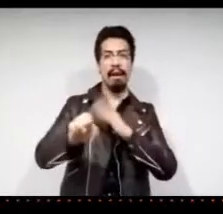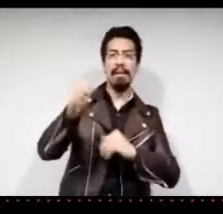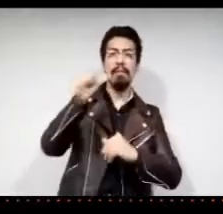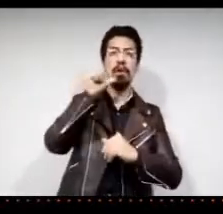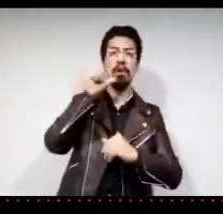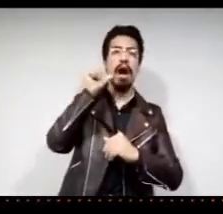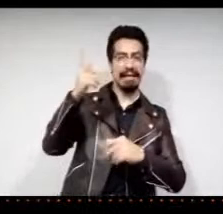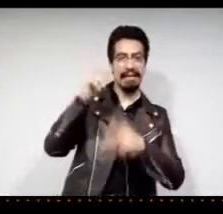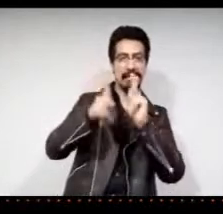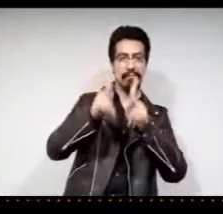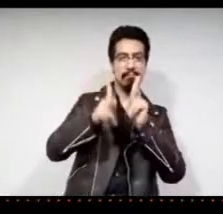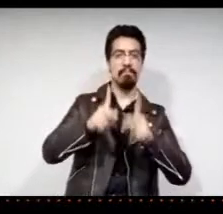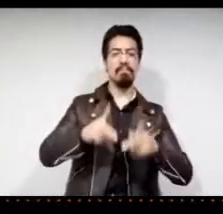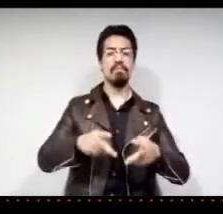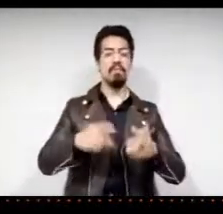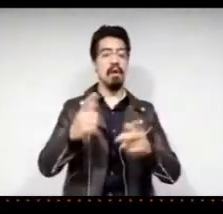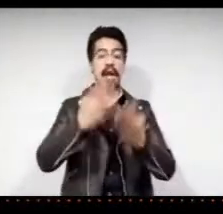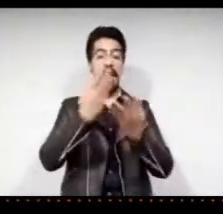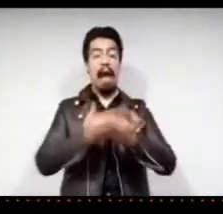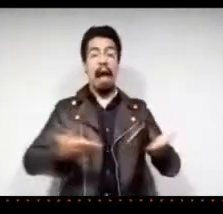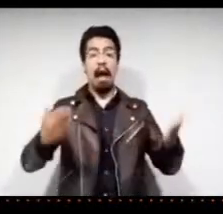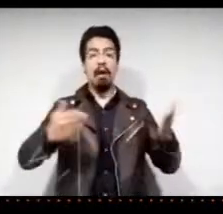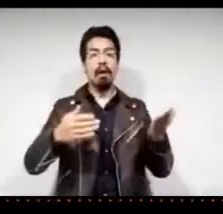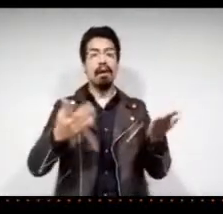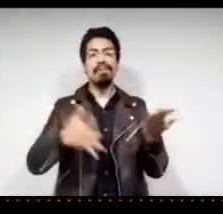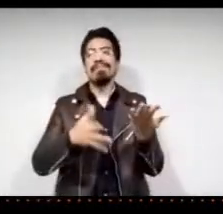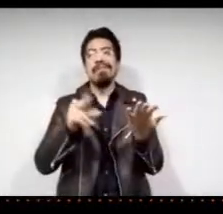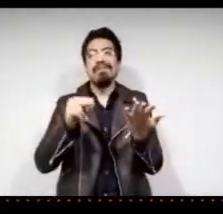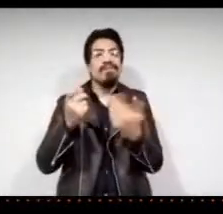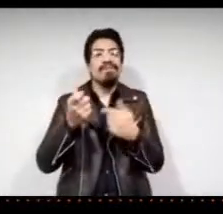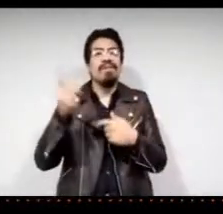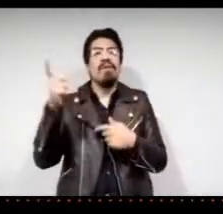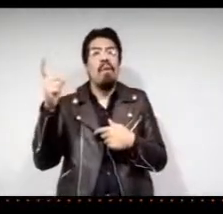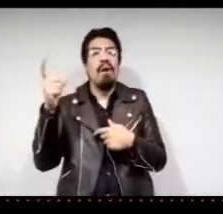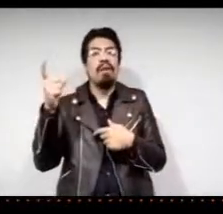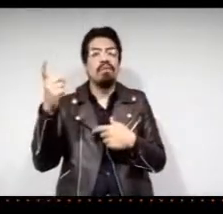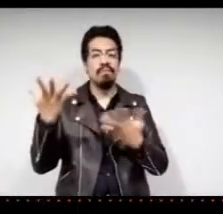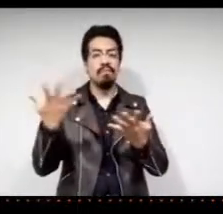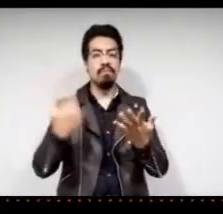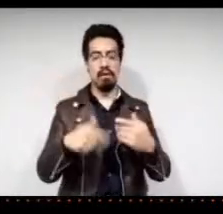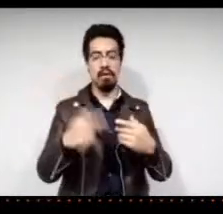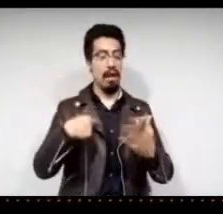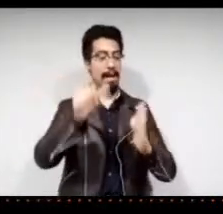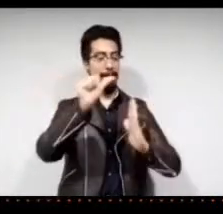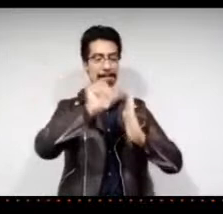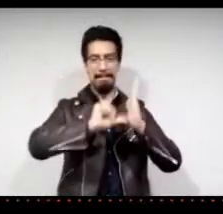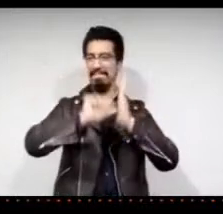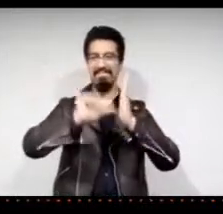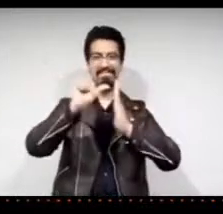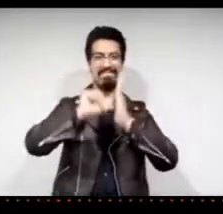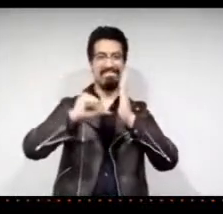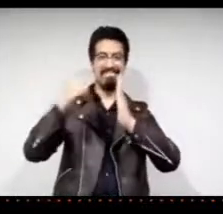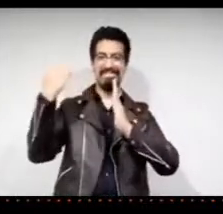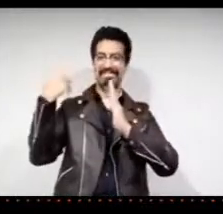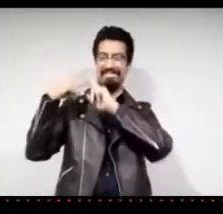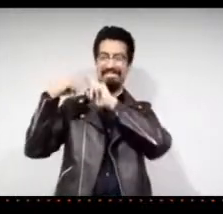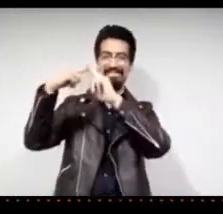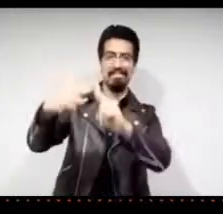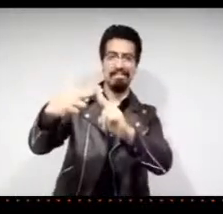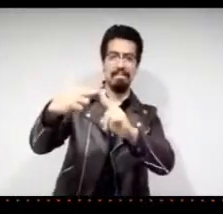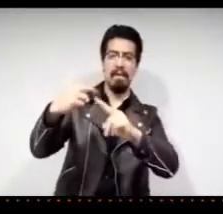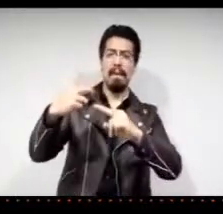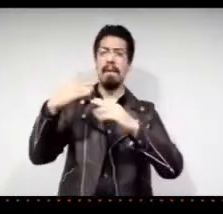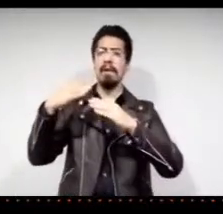si no es ahora, ¿cuándo? ¿No? Yo lo que he vivido en estos meses es que estamos tan, no rebasados, pero